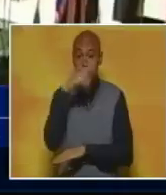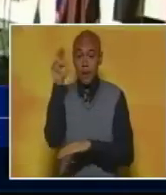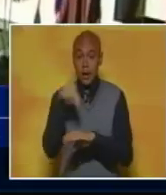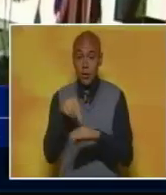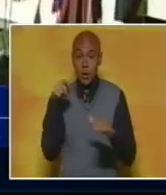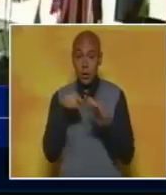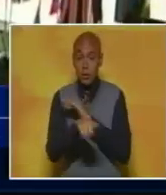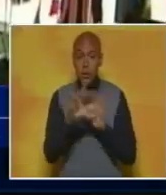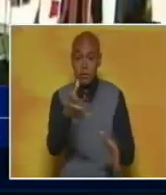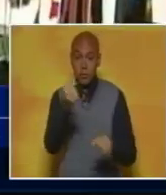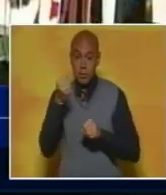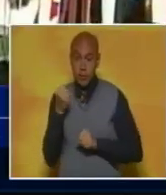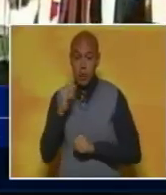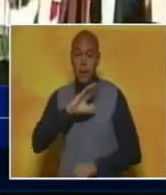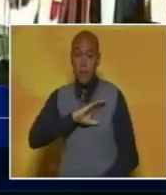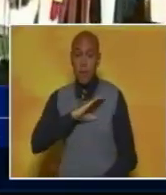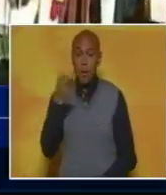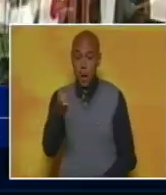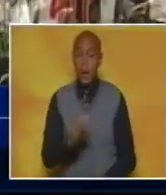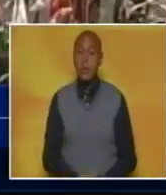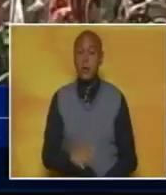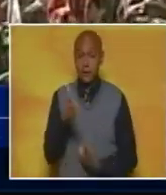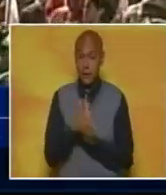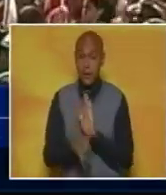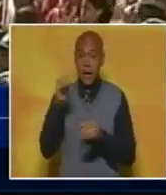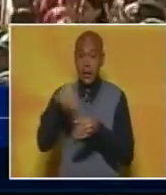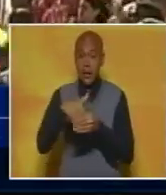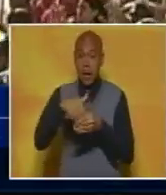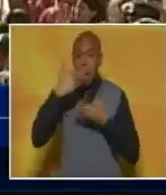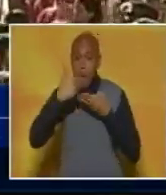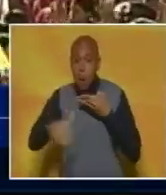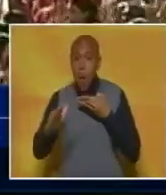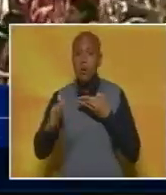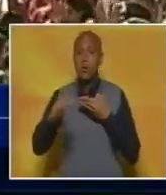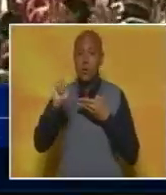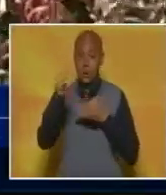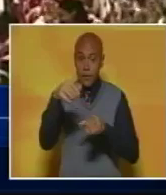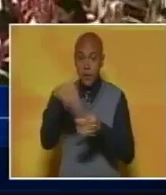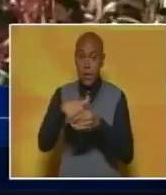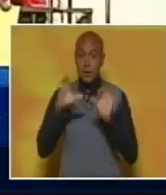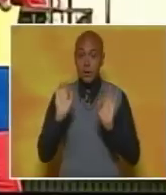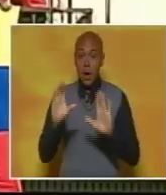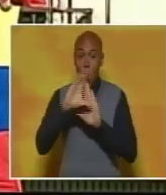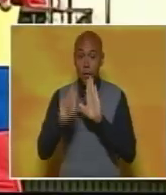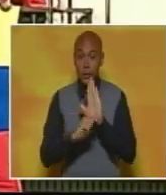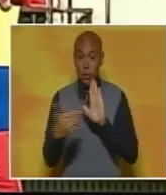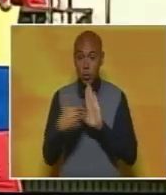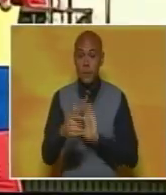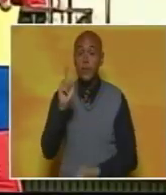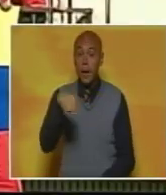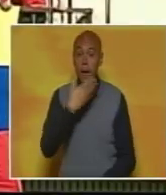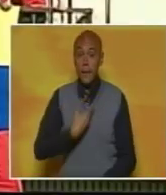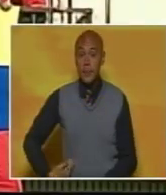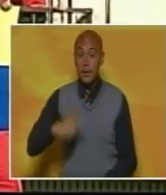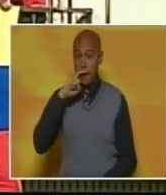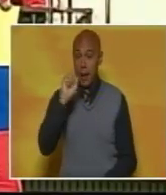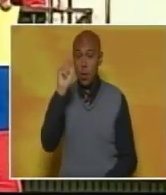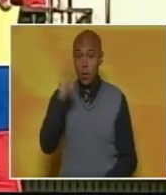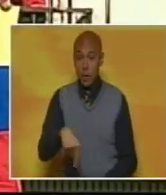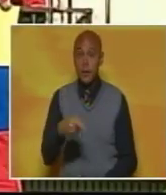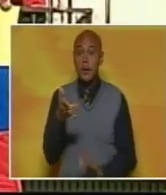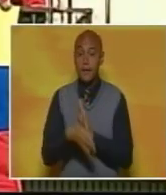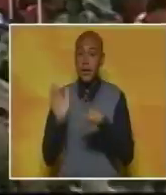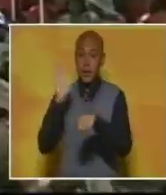Nacional en las elecciones próximas constitucionales. El jefe de Estado además